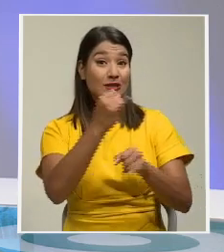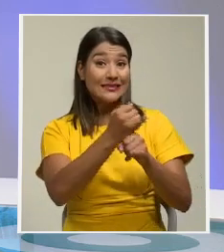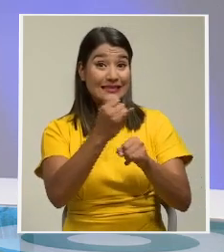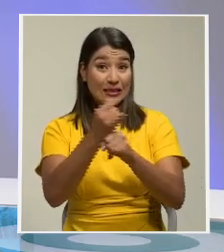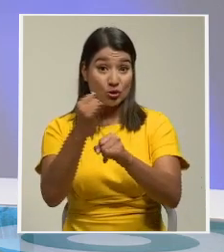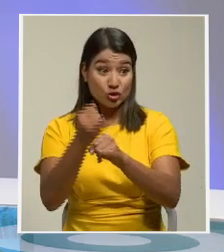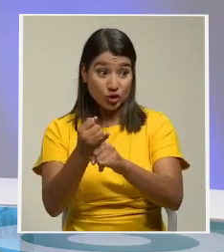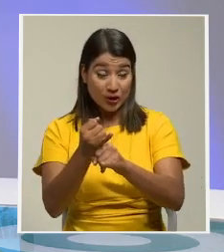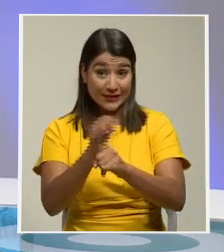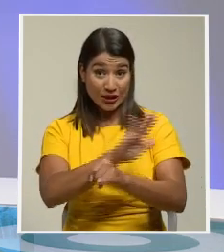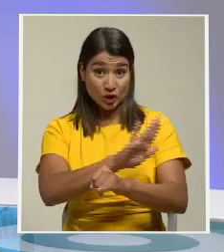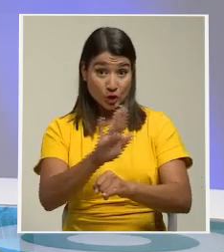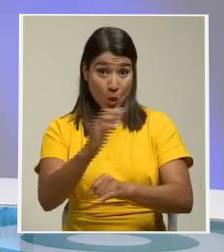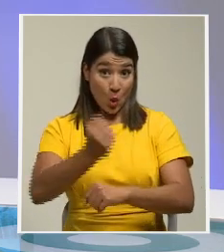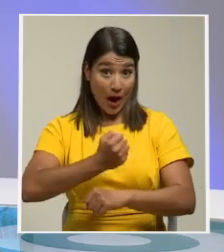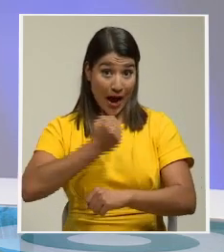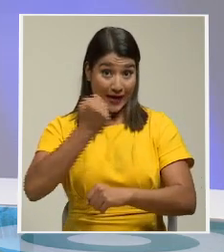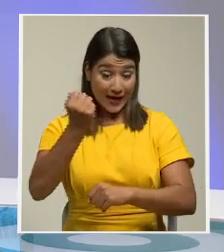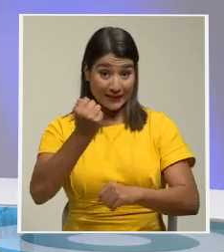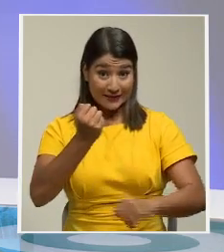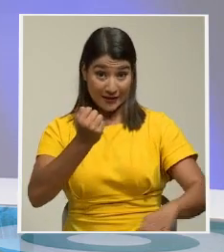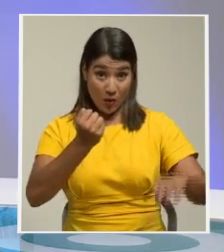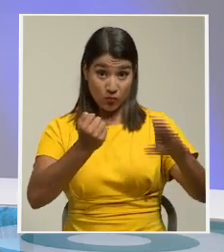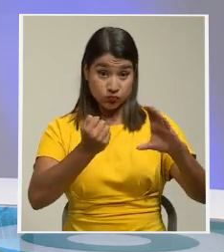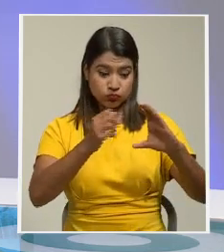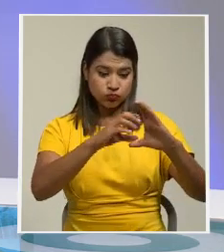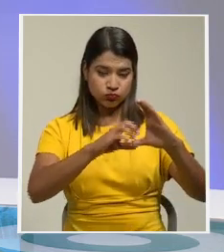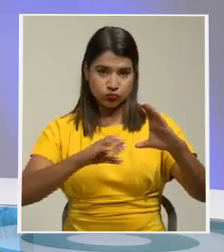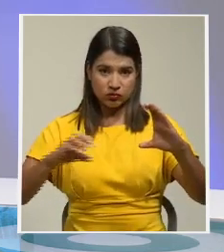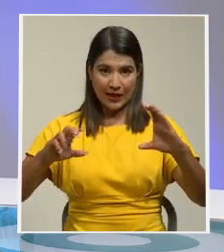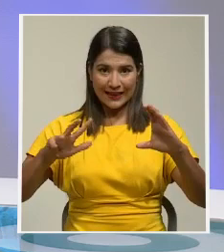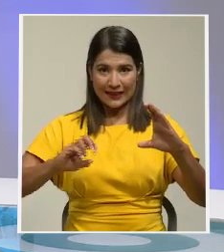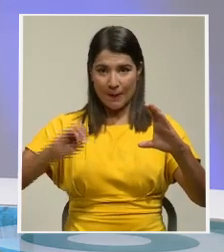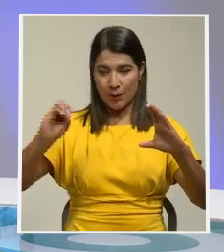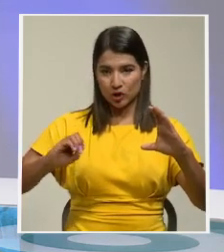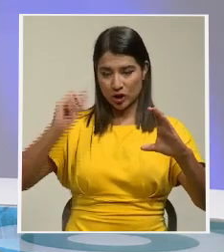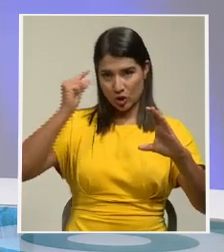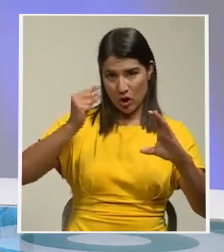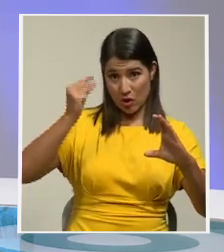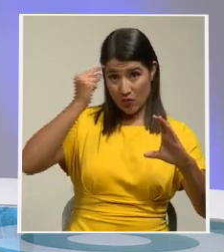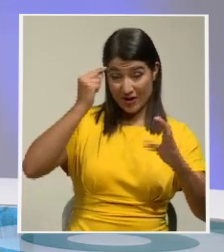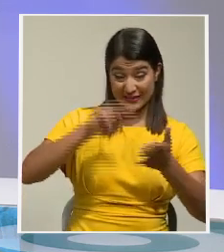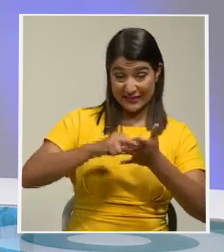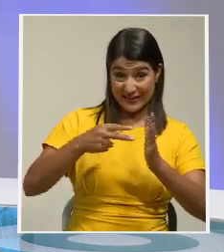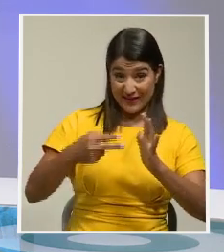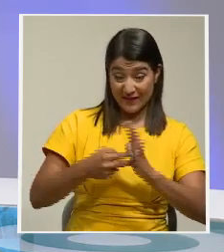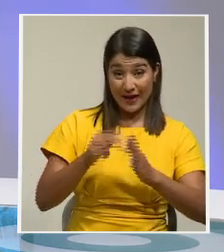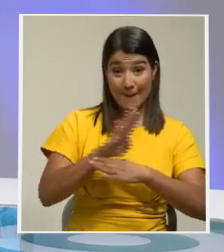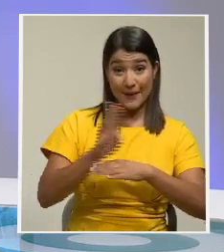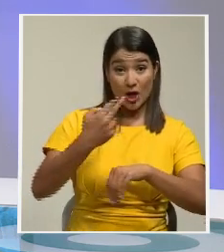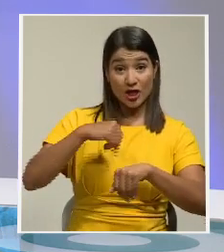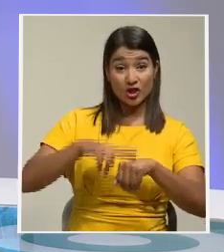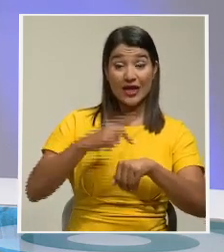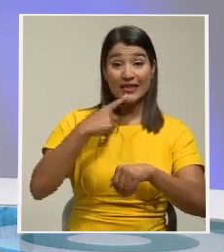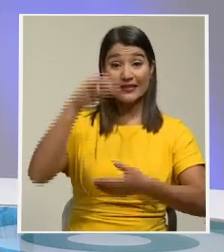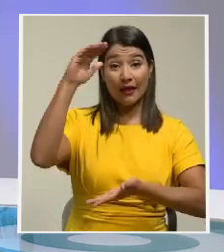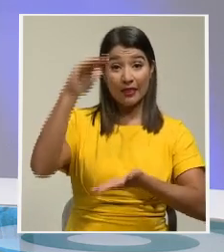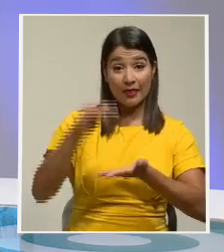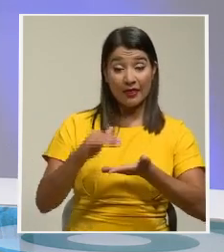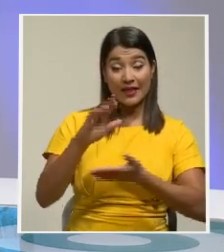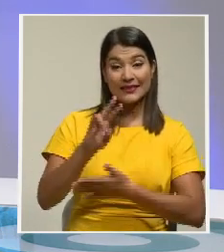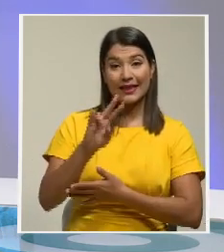Según la entidad financiera, con el traslado de los recursos se dejaría de percibir 74.000 millones de colones para nuevos